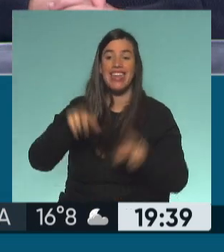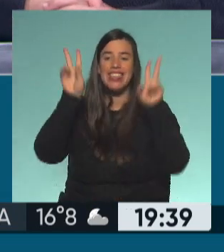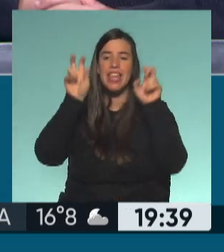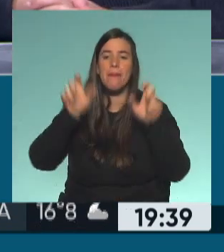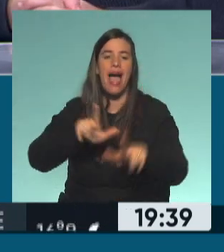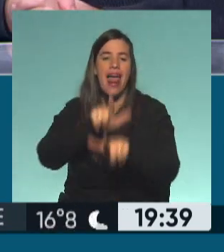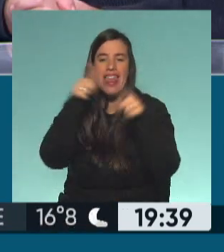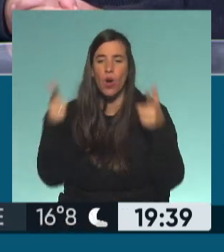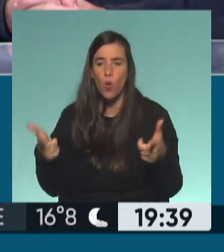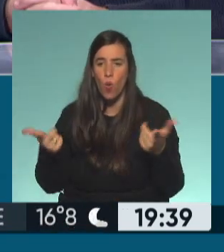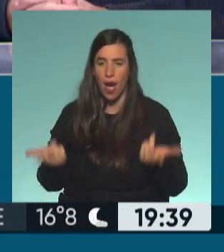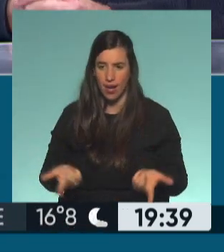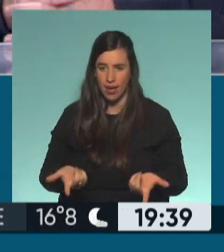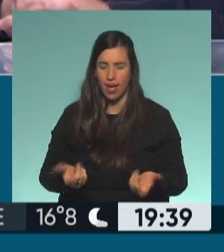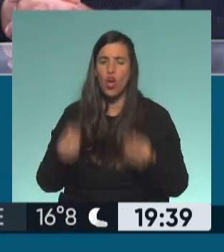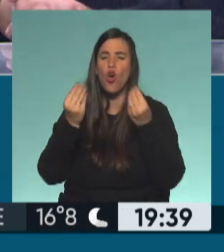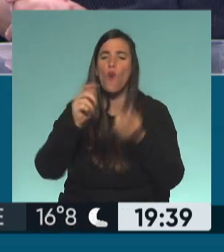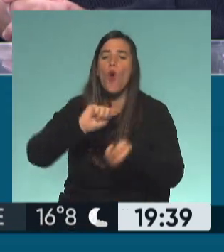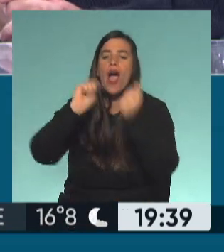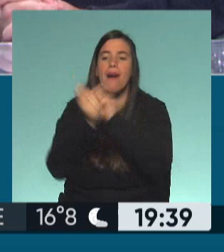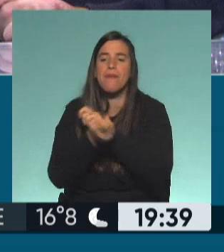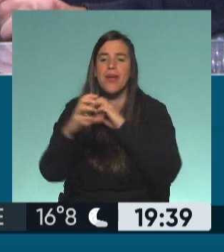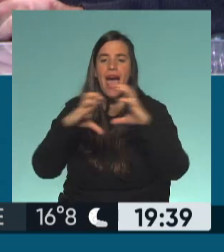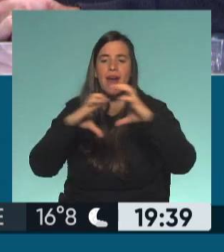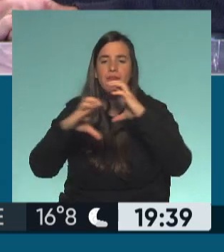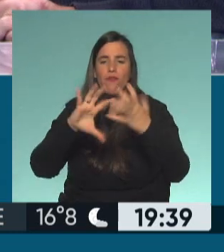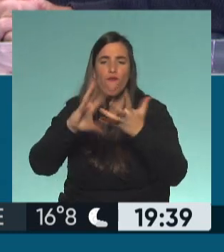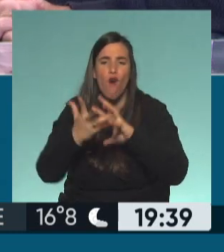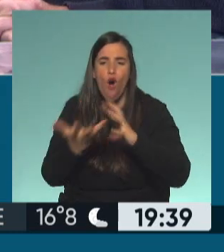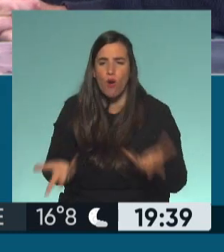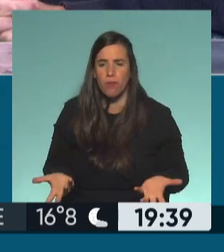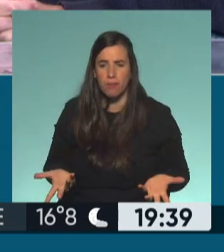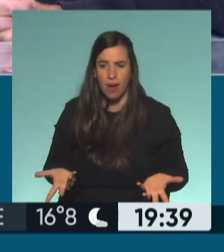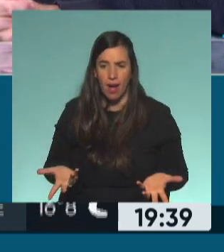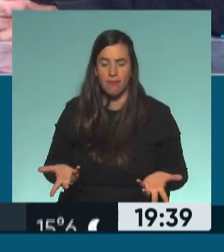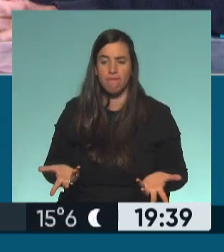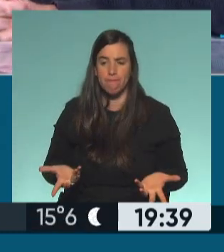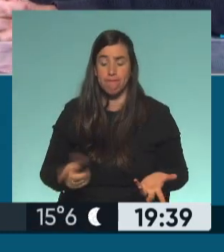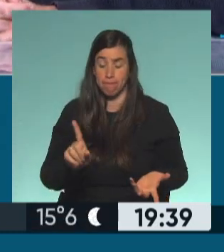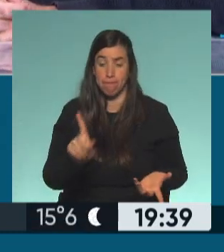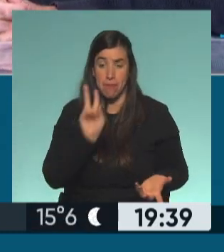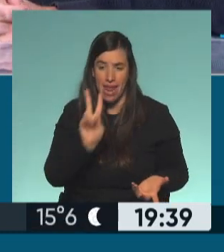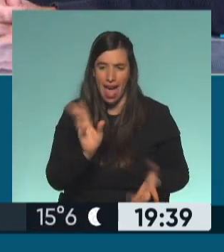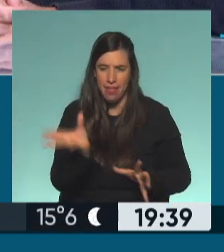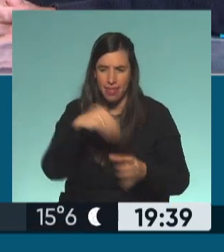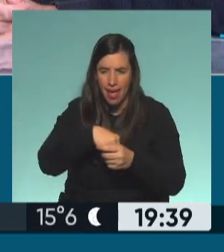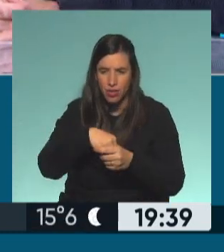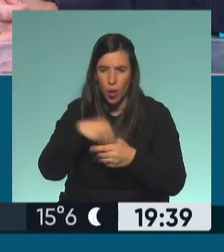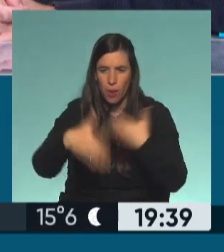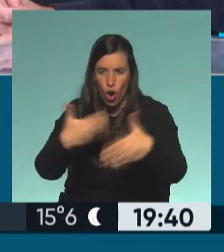lenguaje? ¿Cómo cambiar la manera de comunicarse con el otro? Fíjate que dentro del progresismo, por ejemplo, para dar un